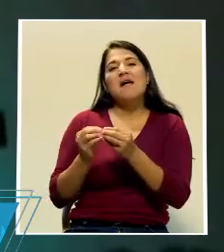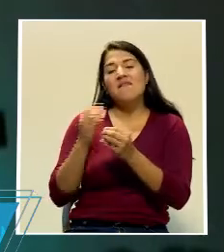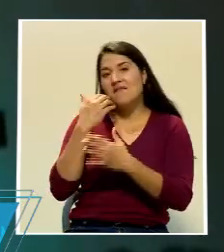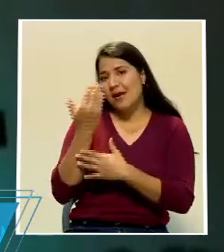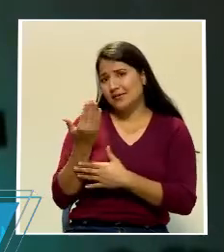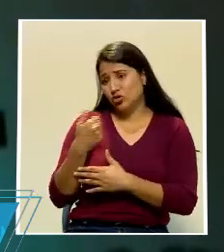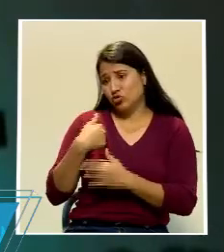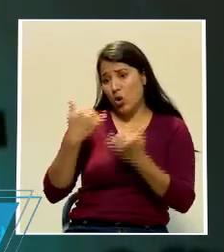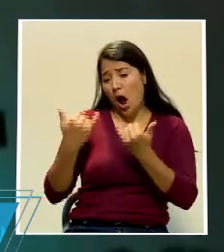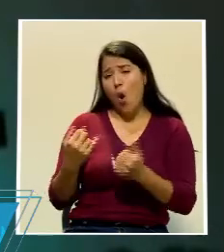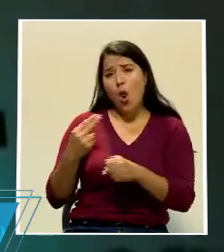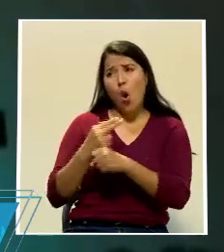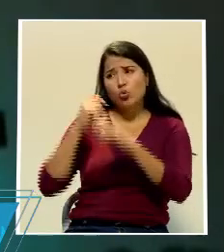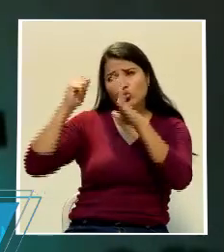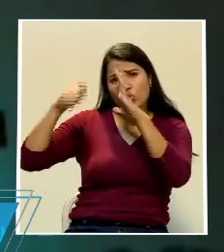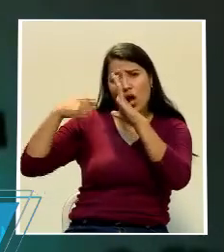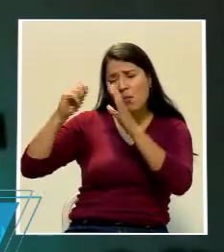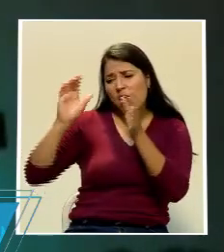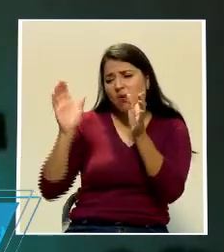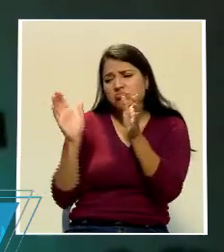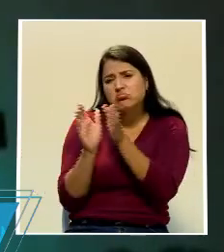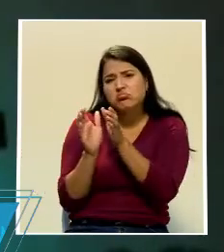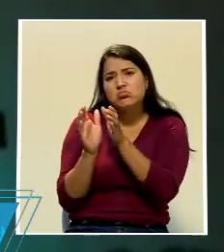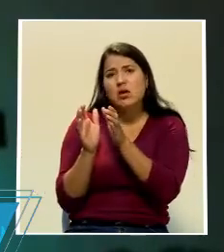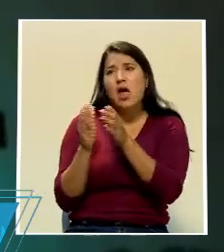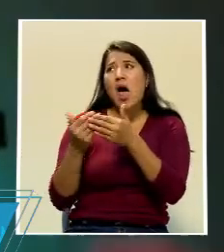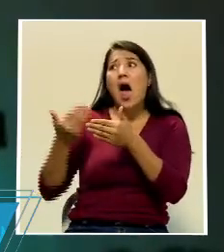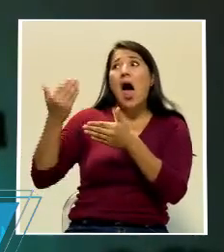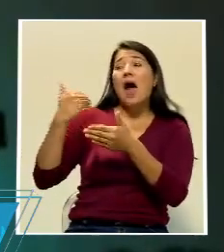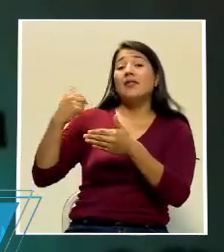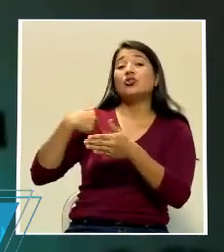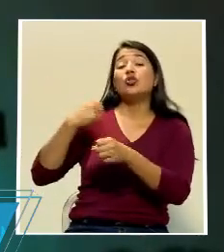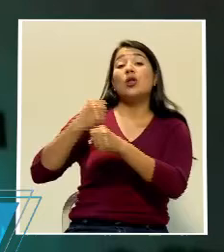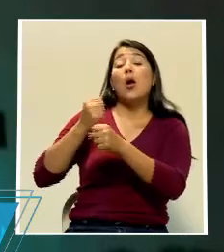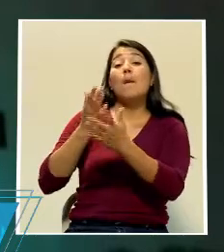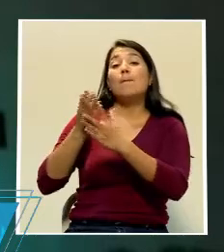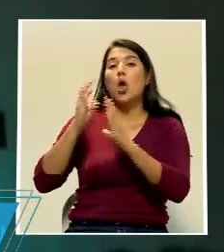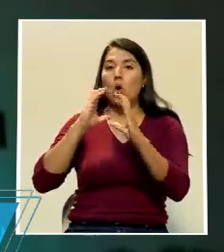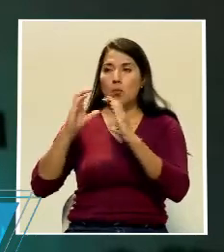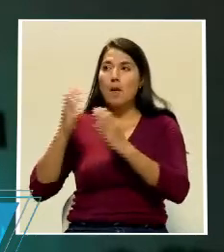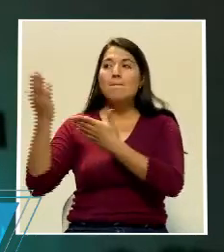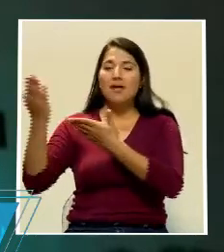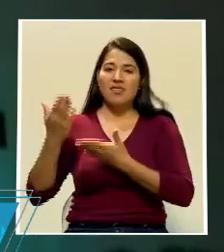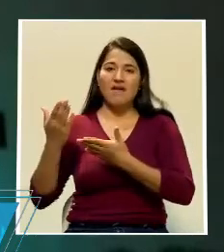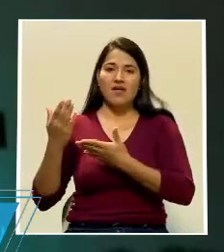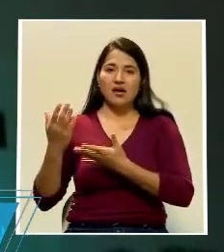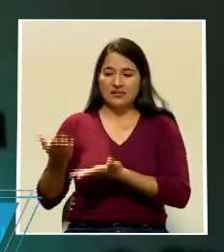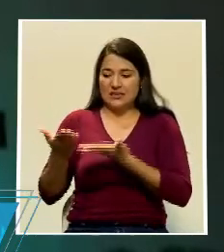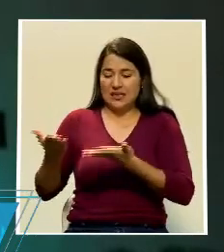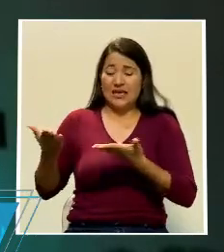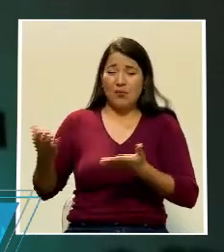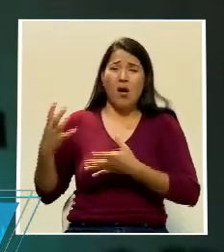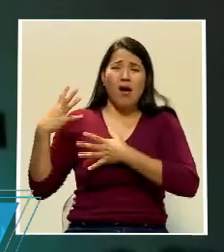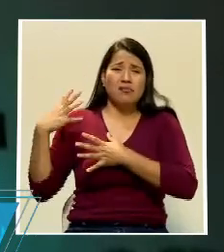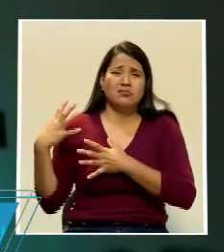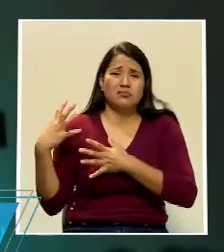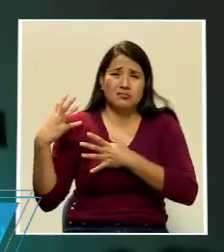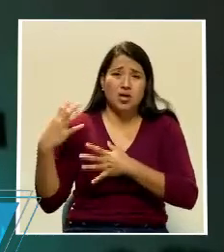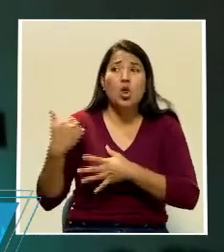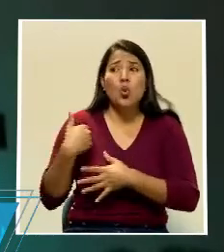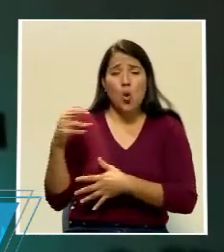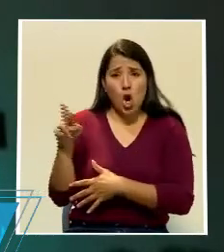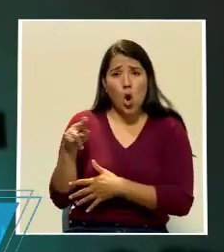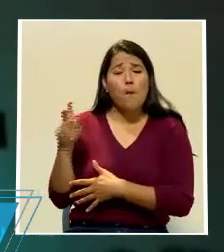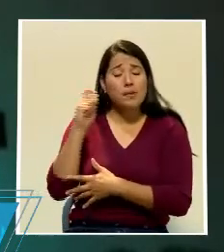trabajaba para los medios de comunicación y me daban equipo, evidentemente era un equipo pesado y tuve muchas colegas con problemas